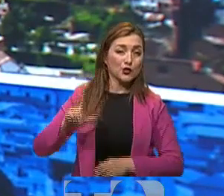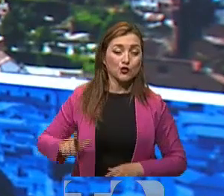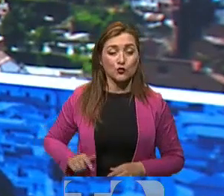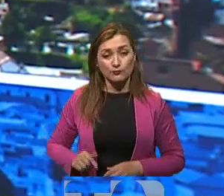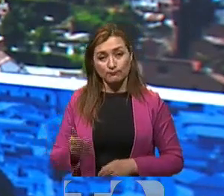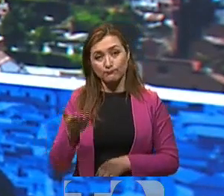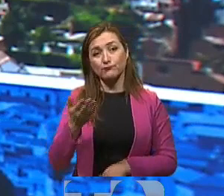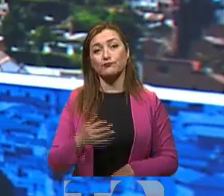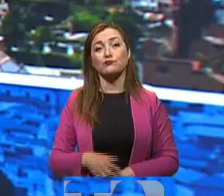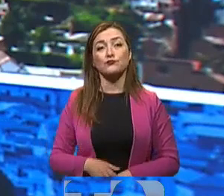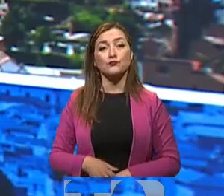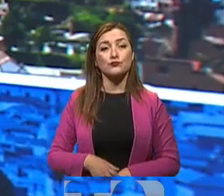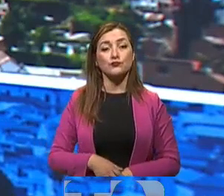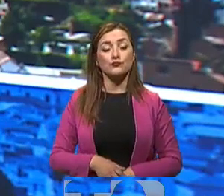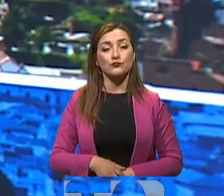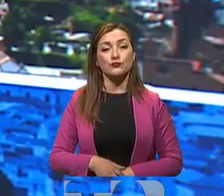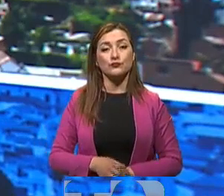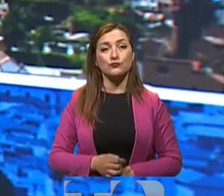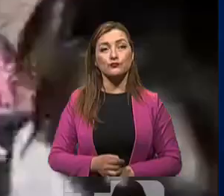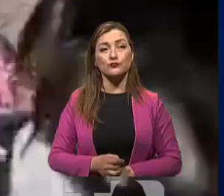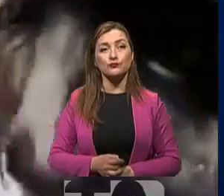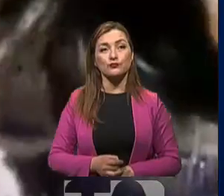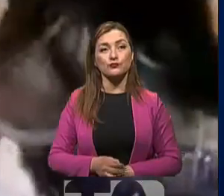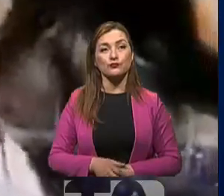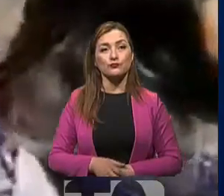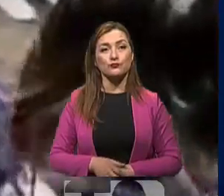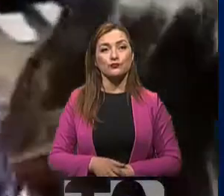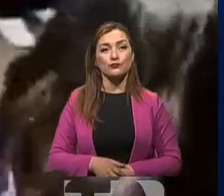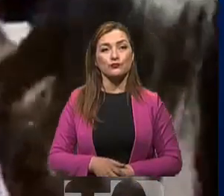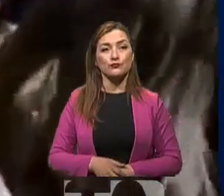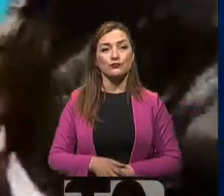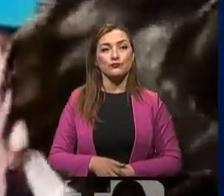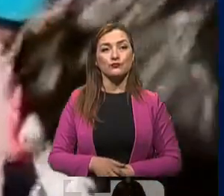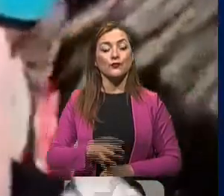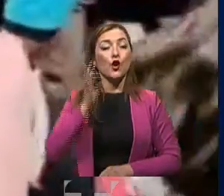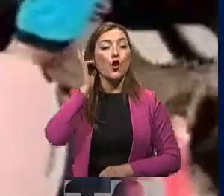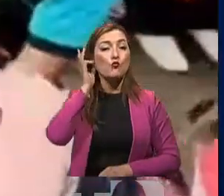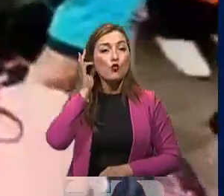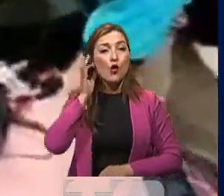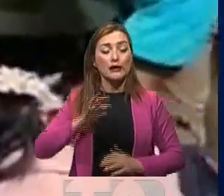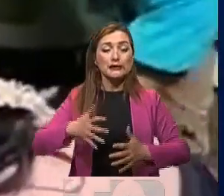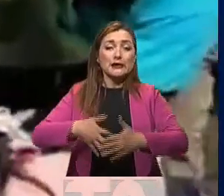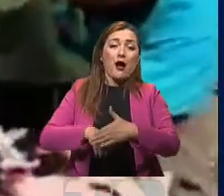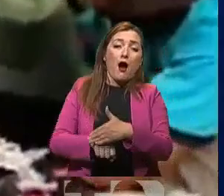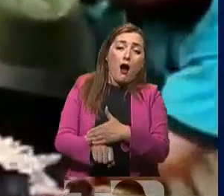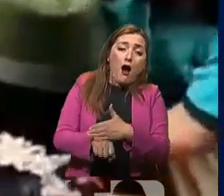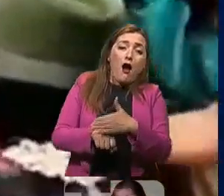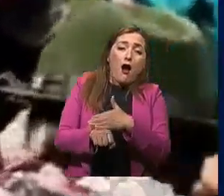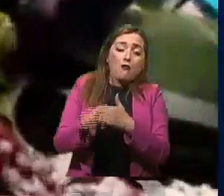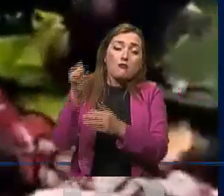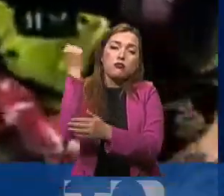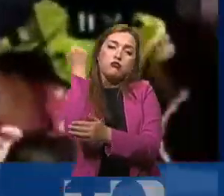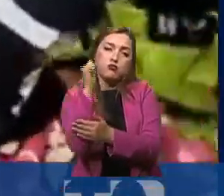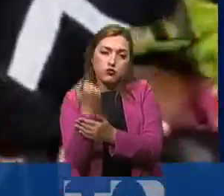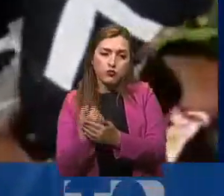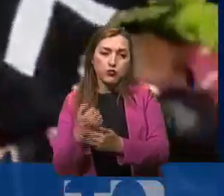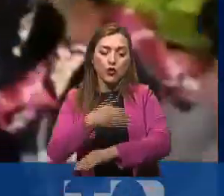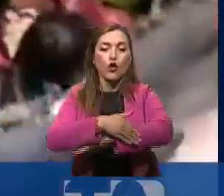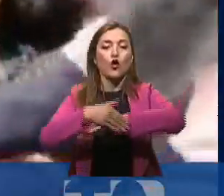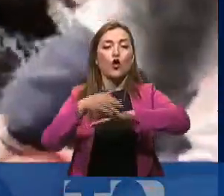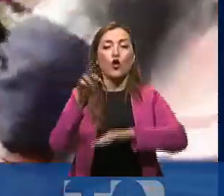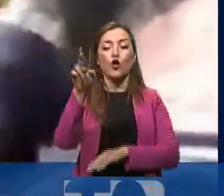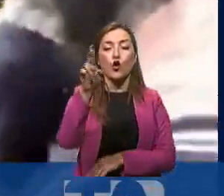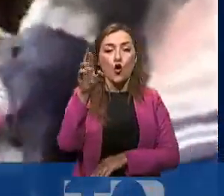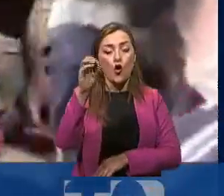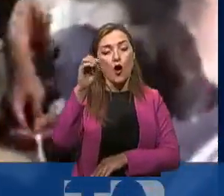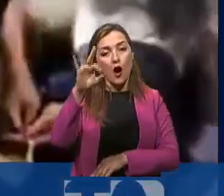Miguel Rodríguez nos cuenta los detalles en el siguiente reportaje. Una mujer en labor de parto se desplomó sobre la acera de las calles